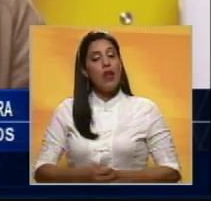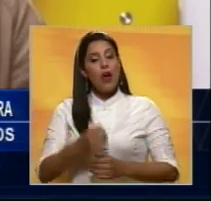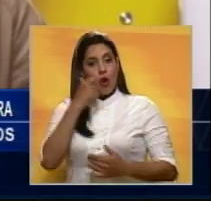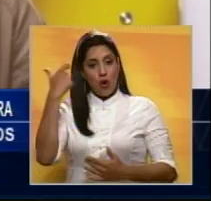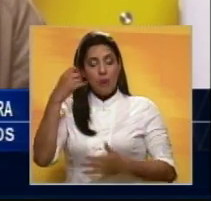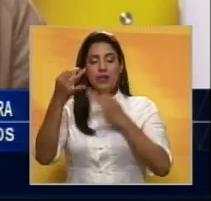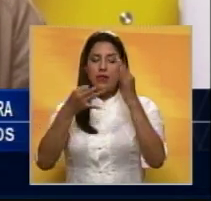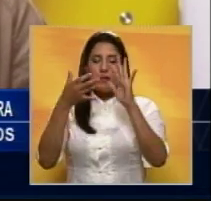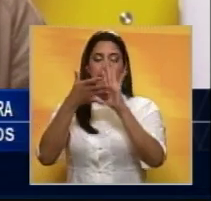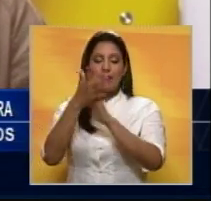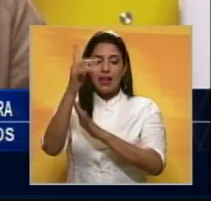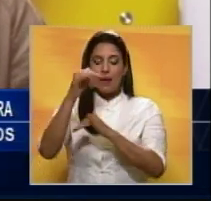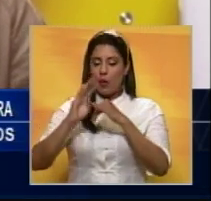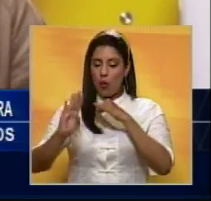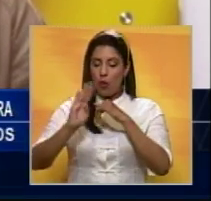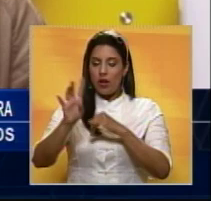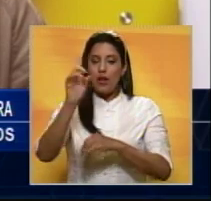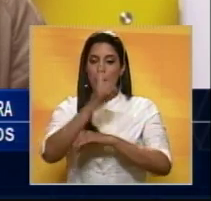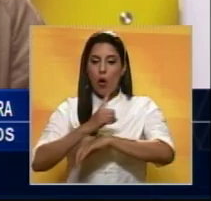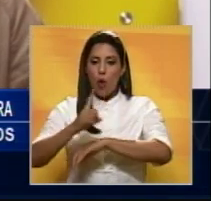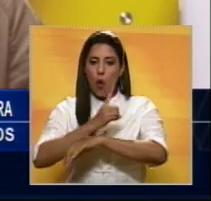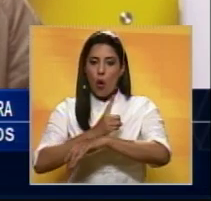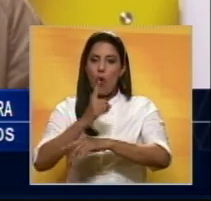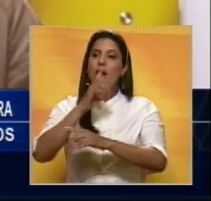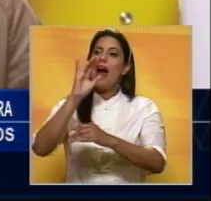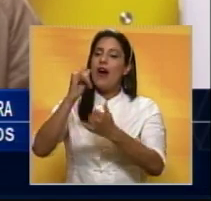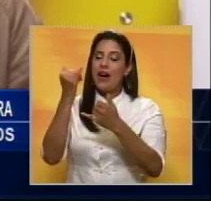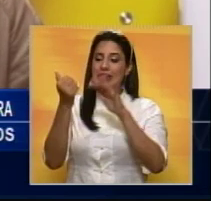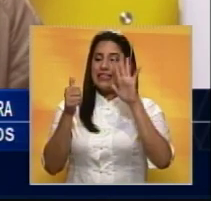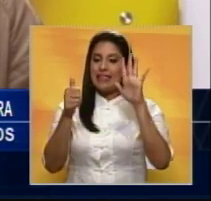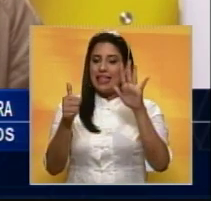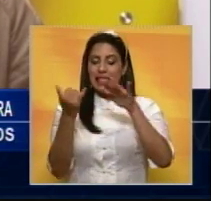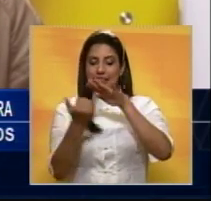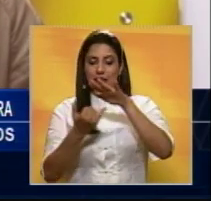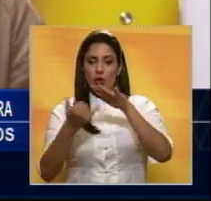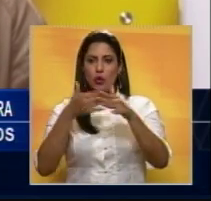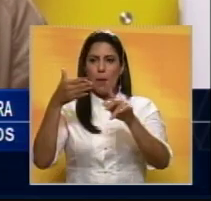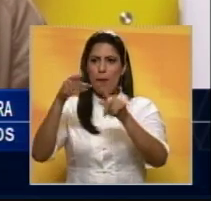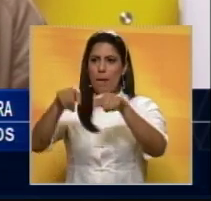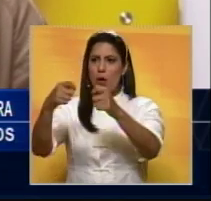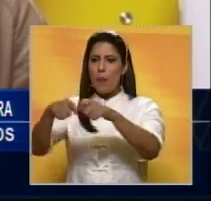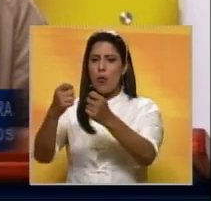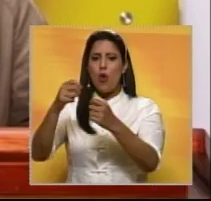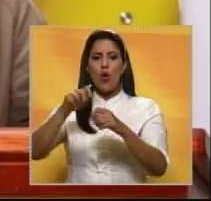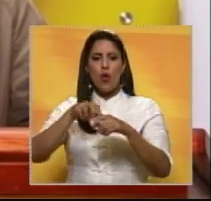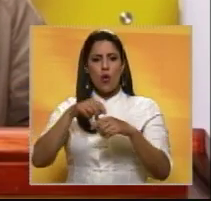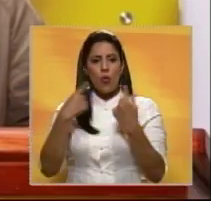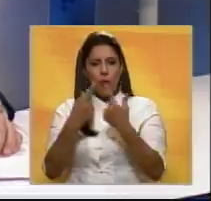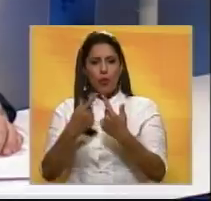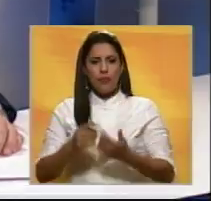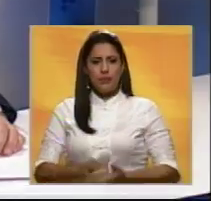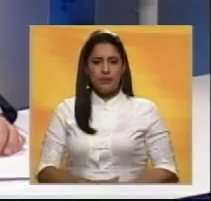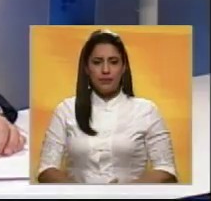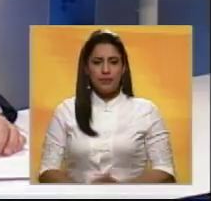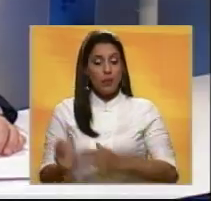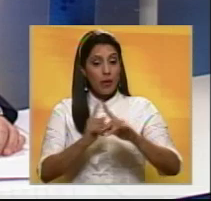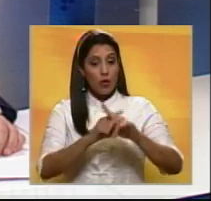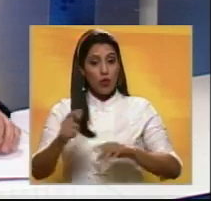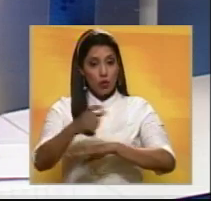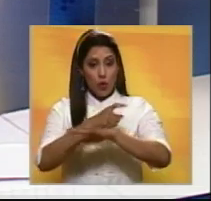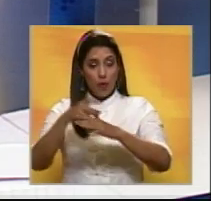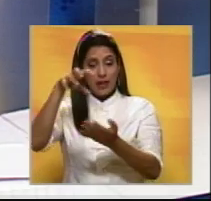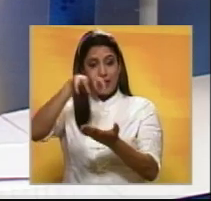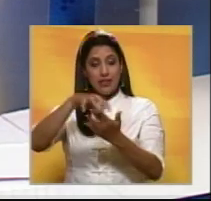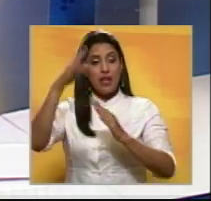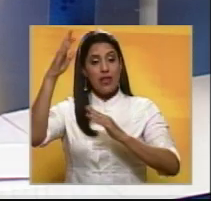Vielma Mora informó que en las últimas horas 6 instituciones del Estado han sido atacadas en hechos vandálicos. El gobernador del